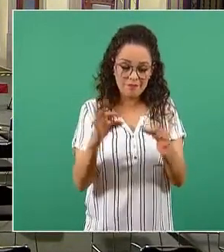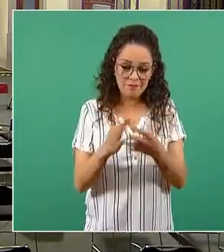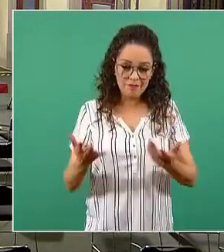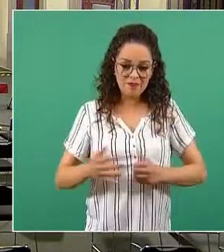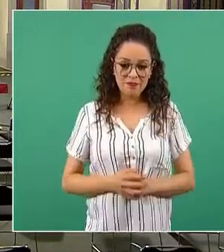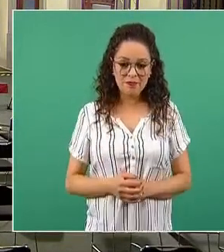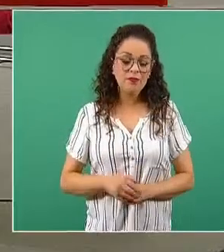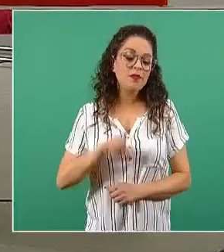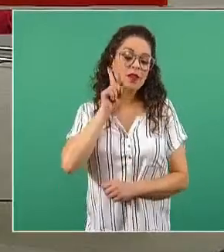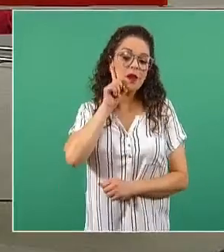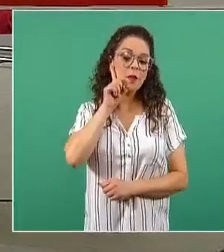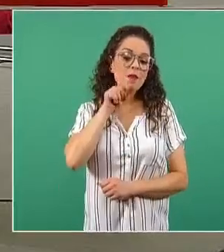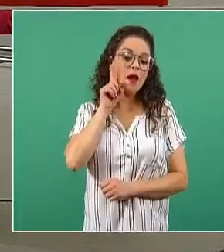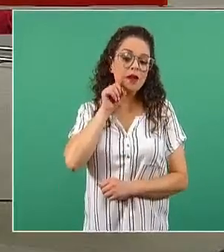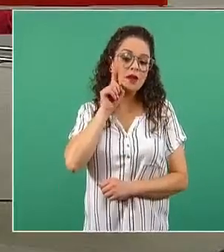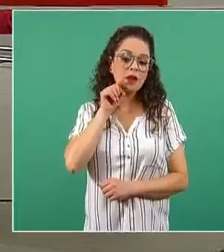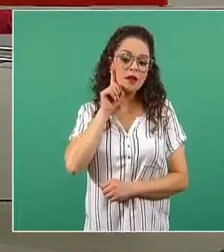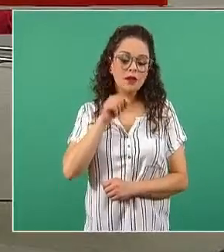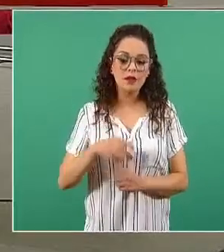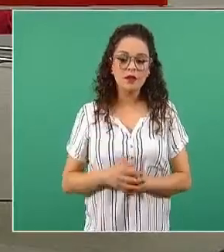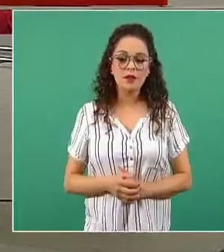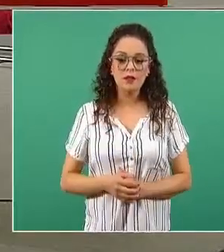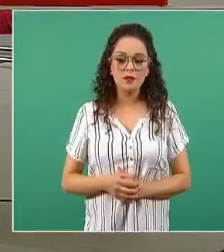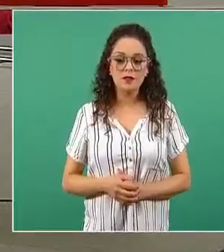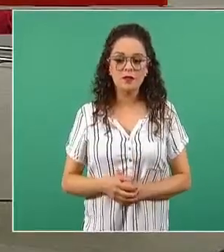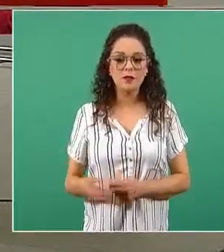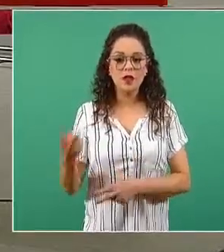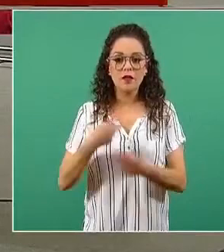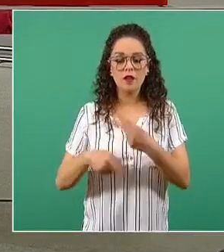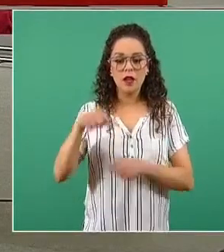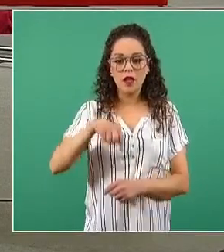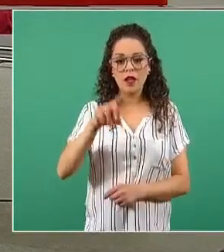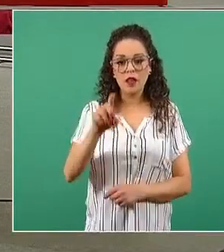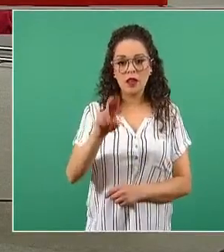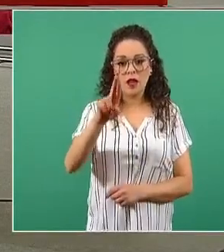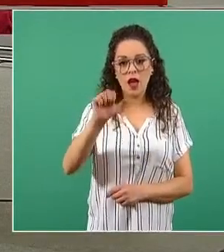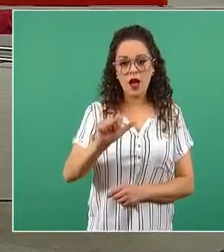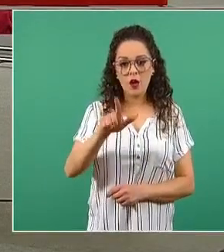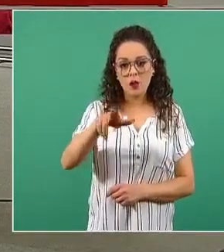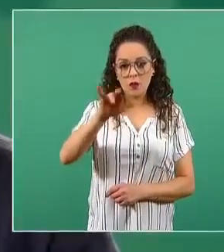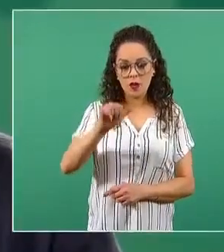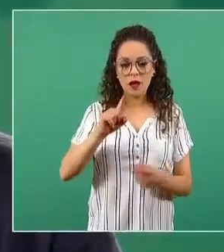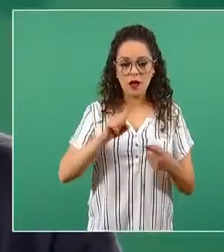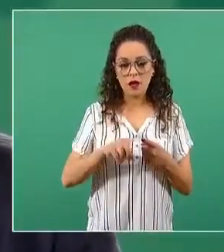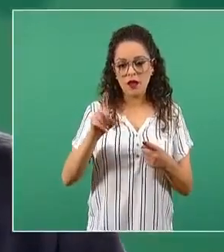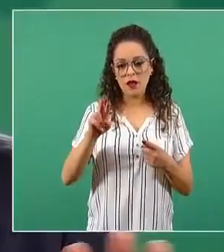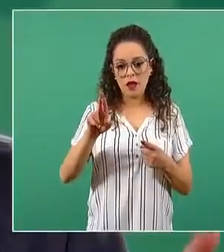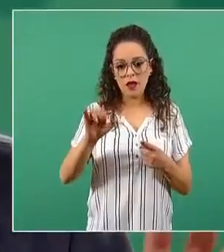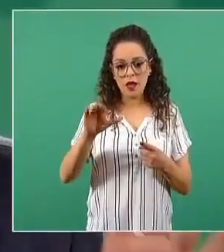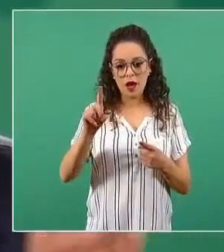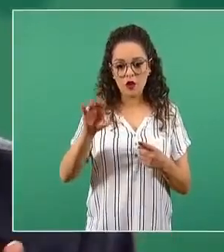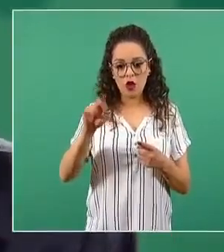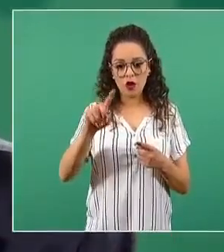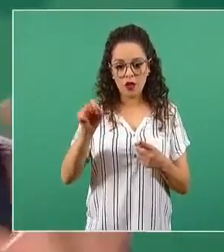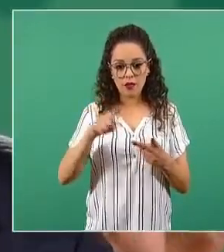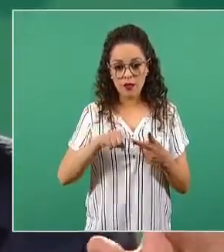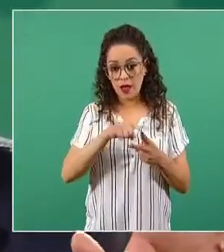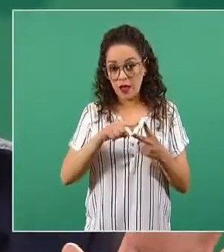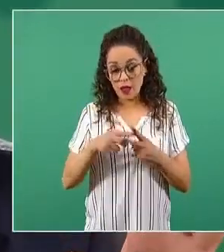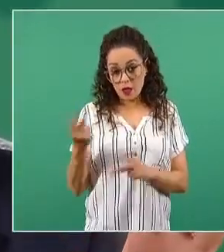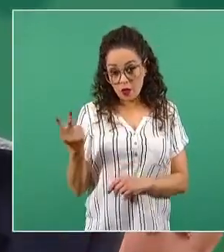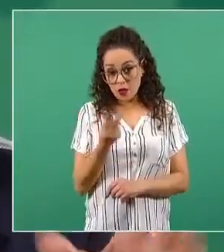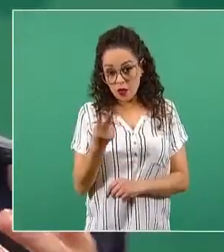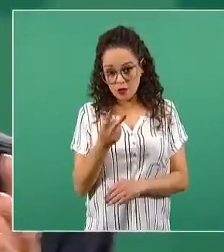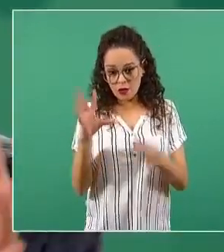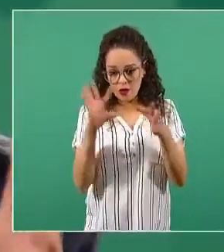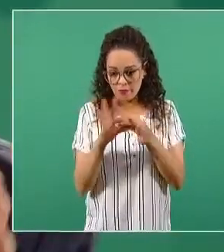que les anticipo la de mañana, va a venir el doctor Alomía y el doctor Ricardo Cortés, y entre los dos van a hacer un recuento de